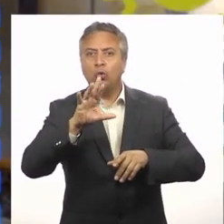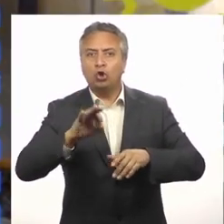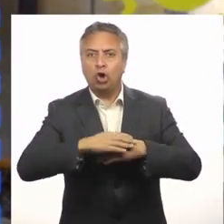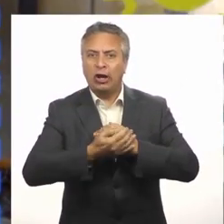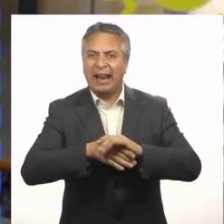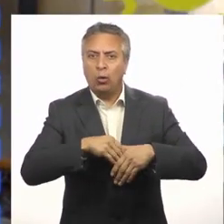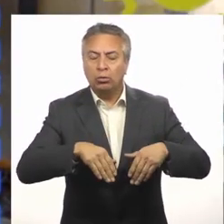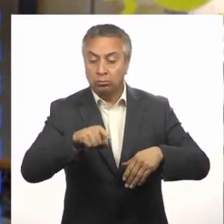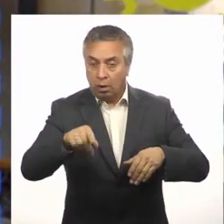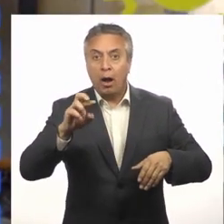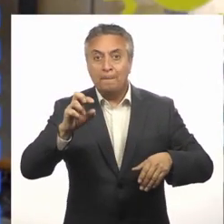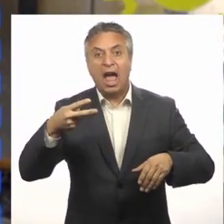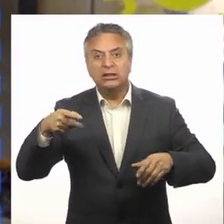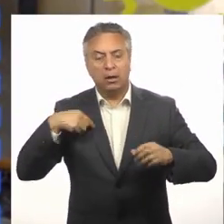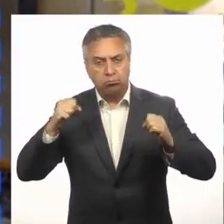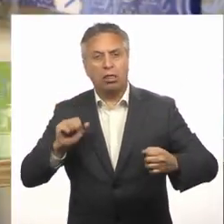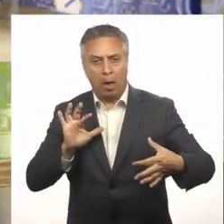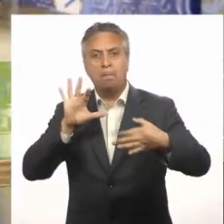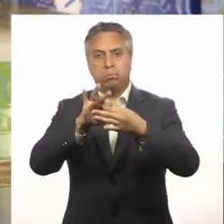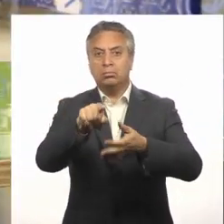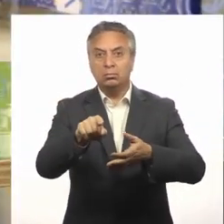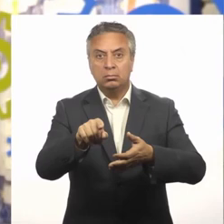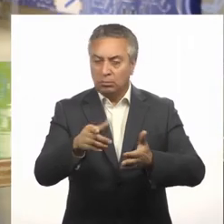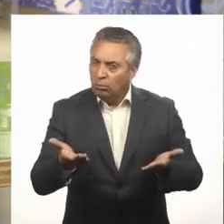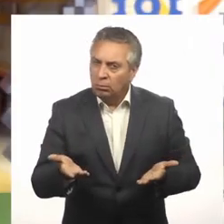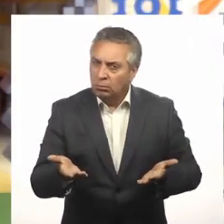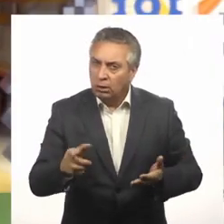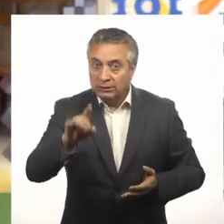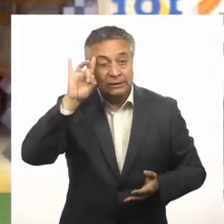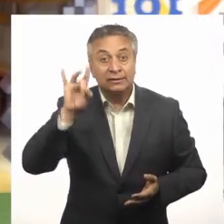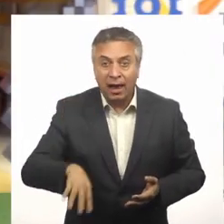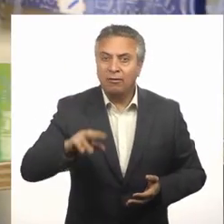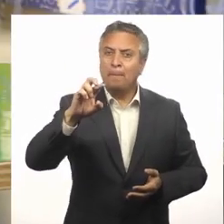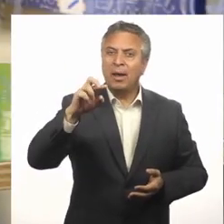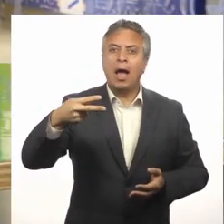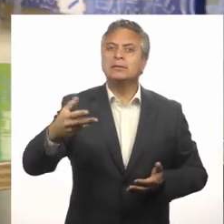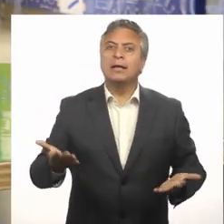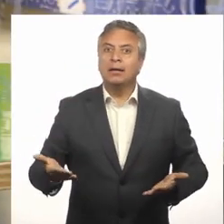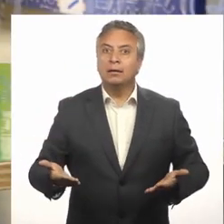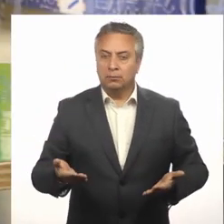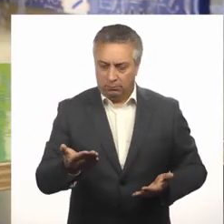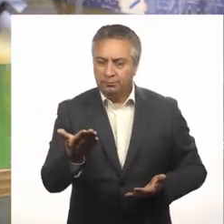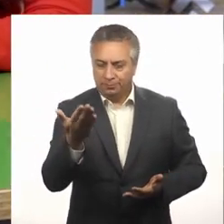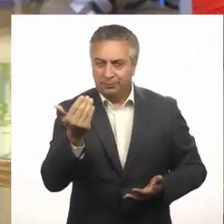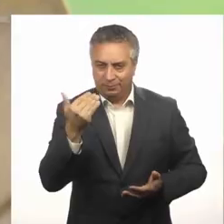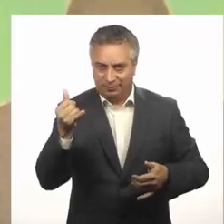pH. ¿Pero realmente sabemos qué es el pH? Si lo quieres averiguar, acompáñame al siguiente experimento.